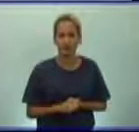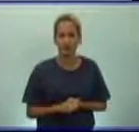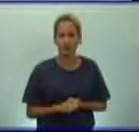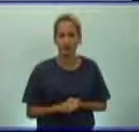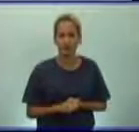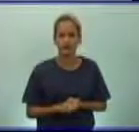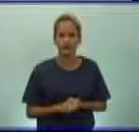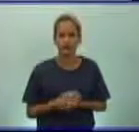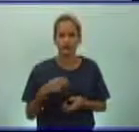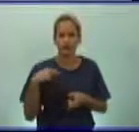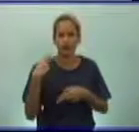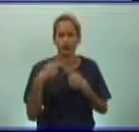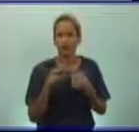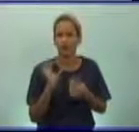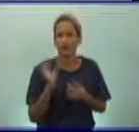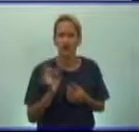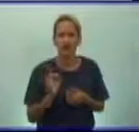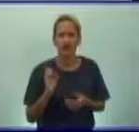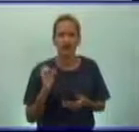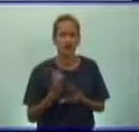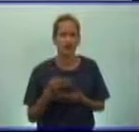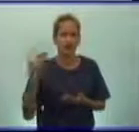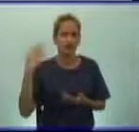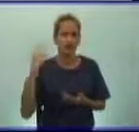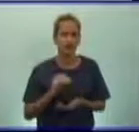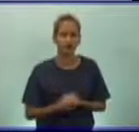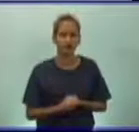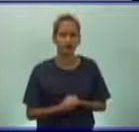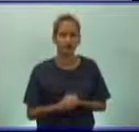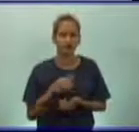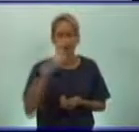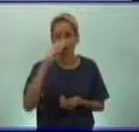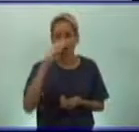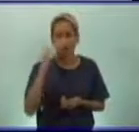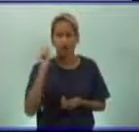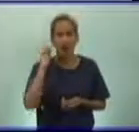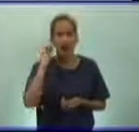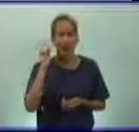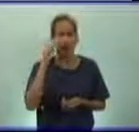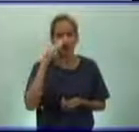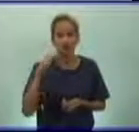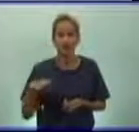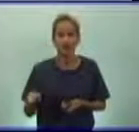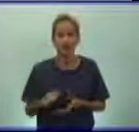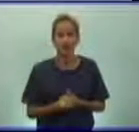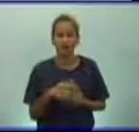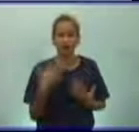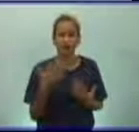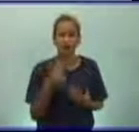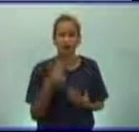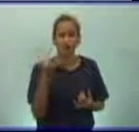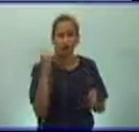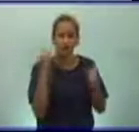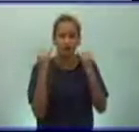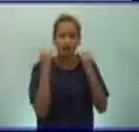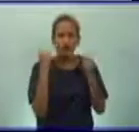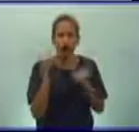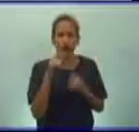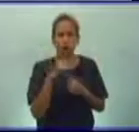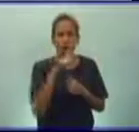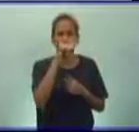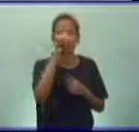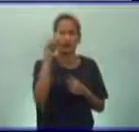Hagamos como en el encuentro anterior. Las niñas me dirán cuáles identifican como interrogativas en estas